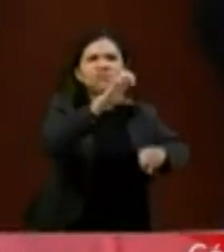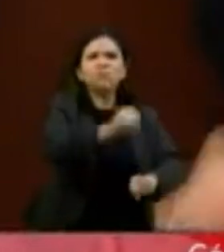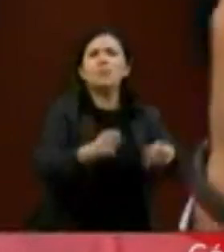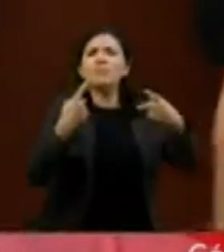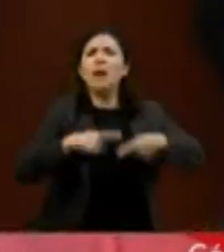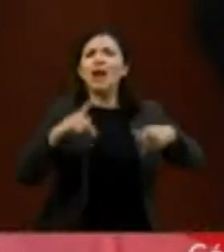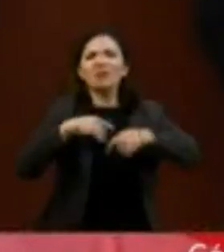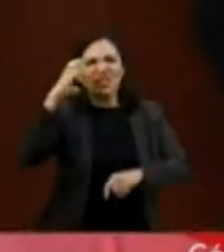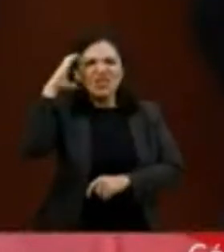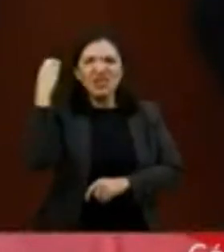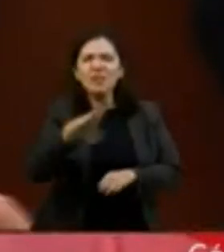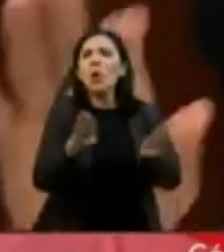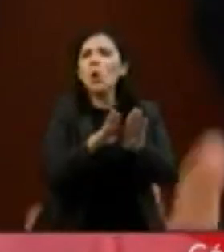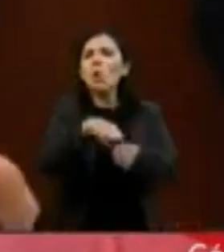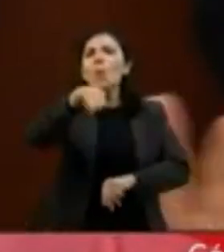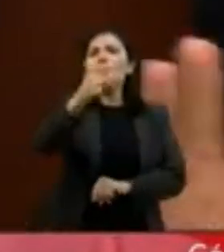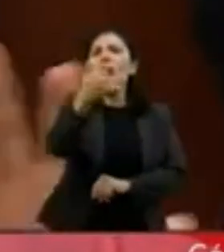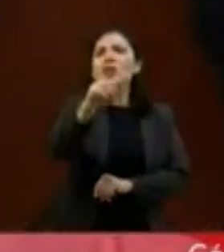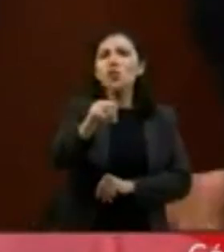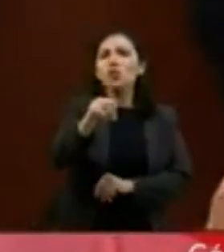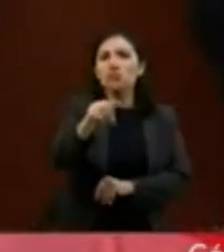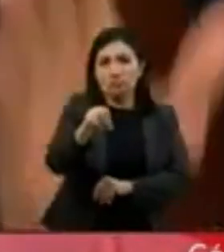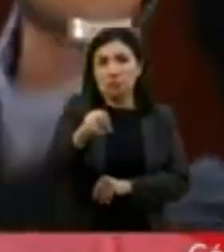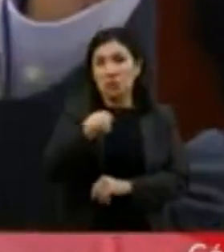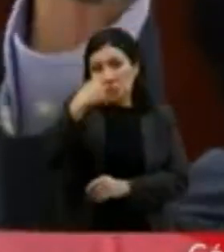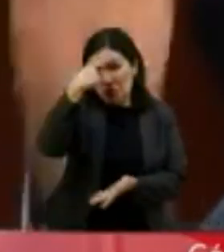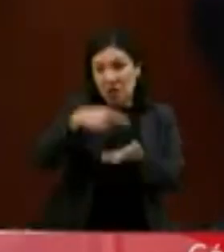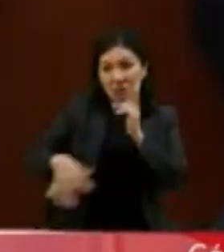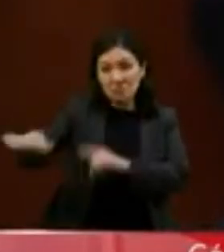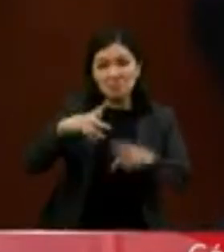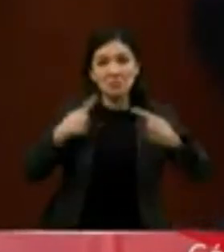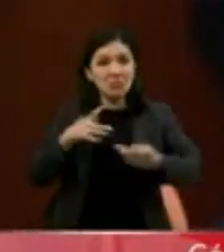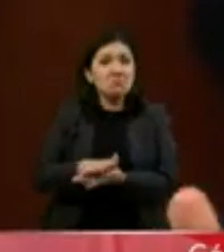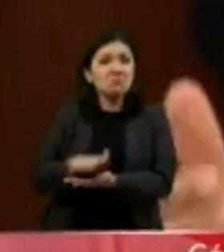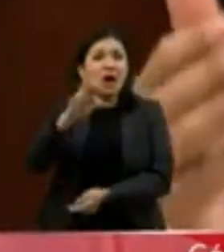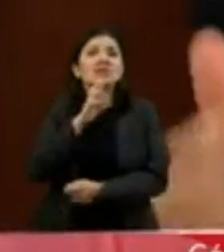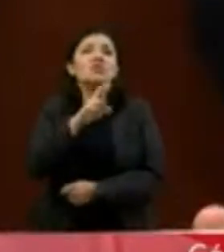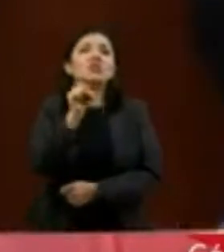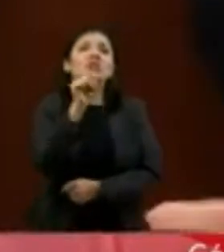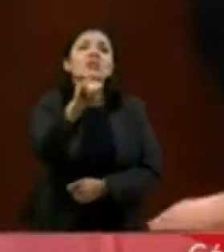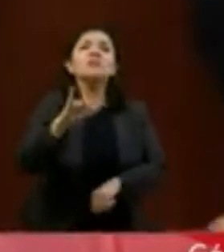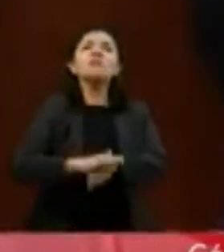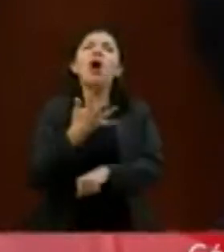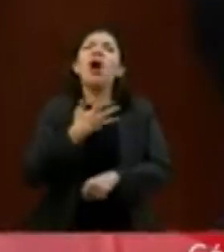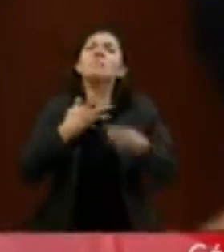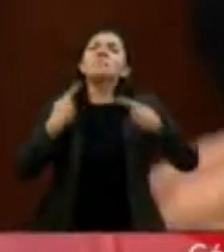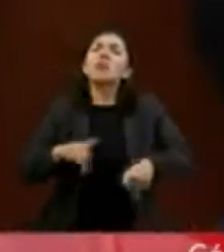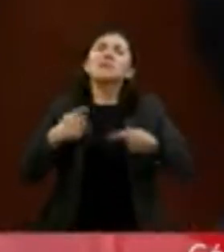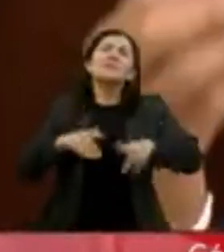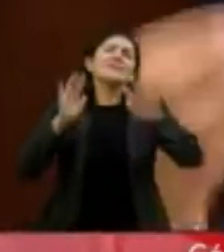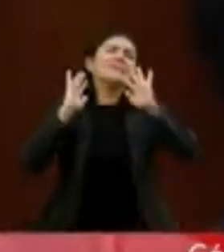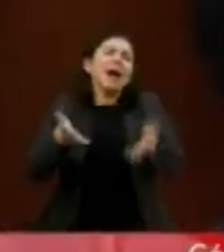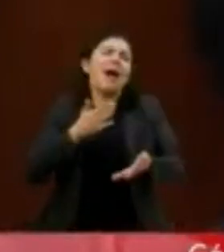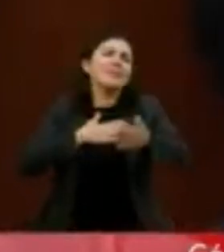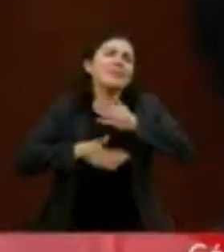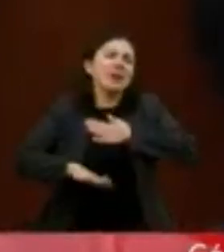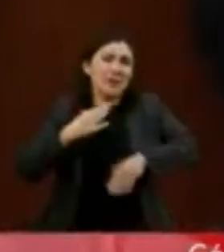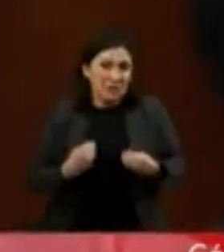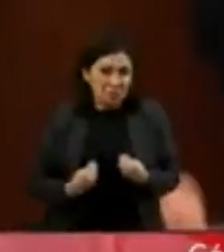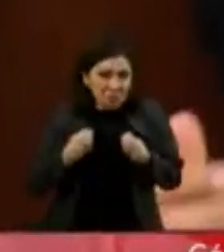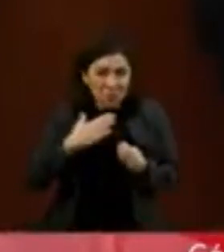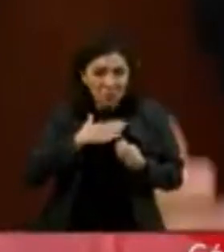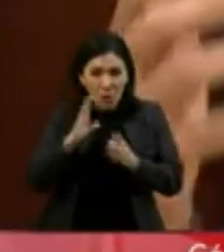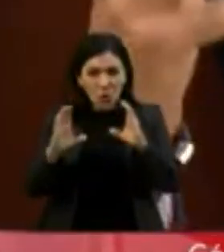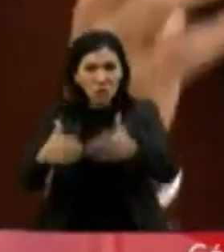El Mayo Zambada yo les aseguro que la respuesta es Sí porque hay gente que ya no puede vivir en sus